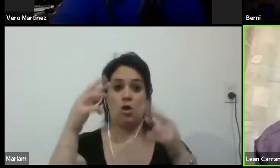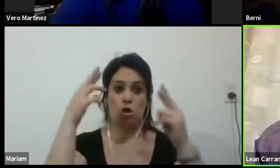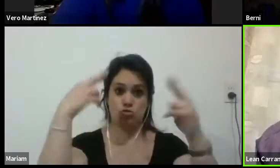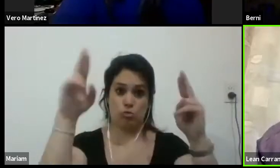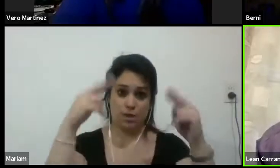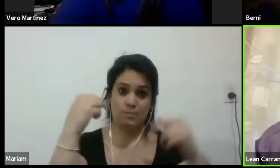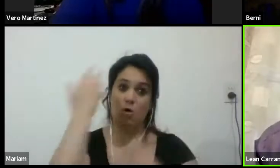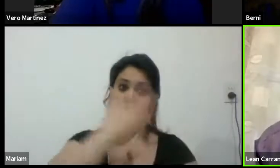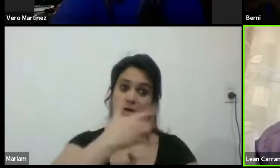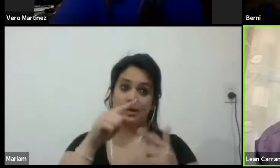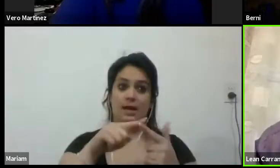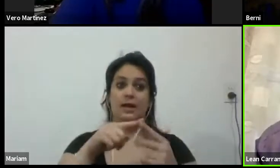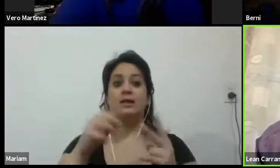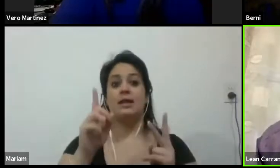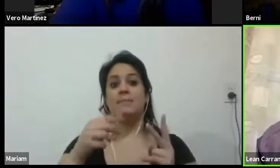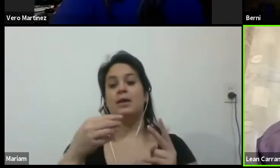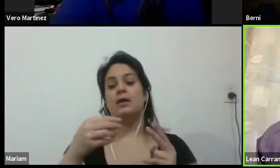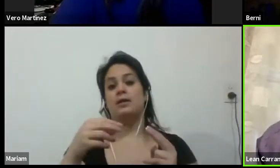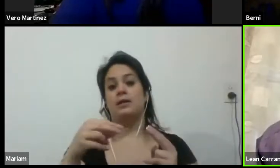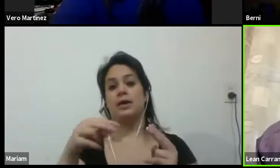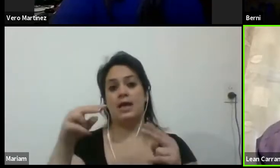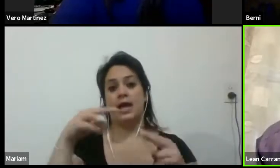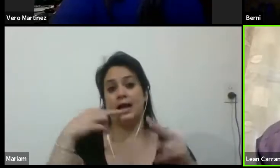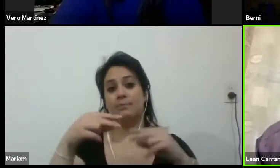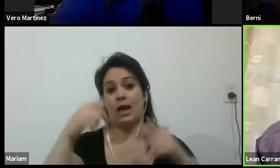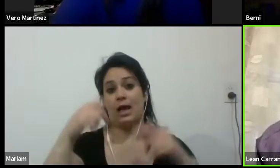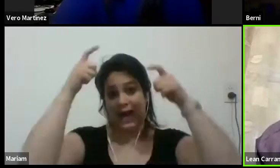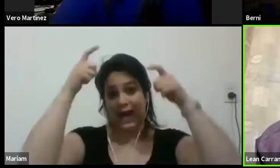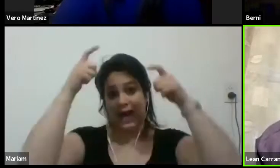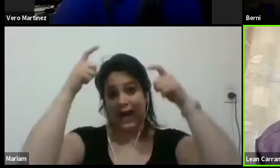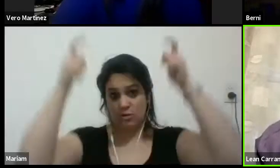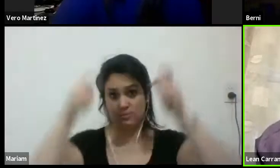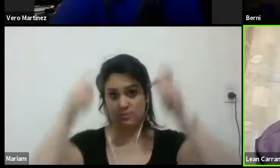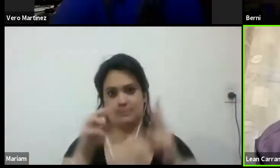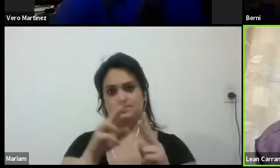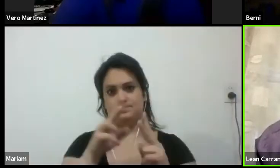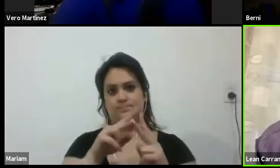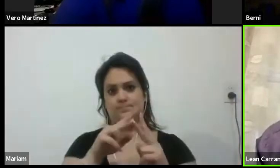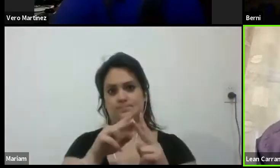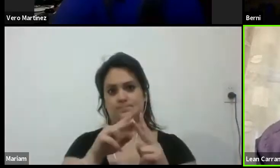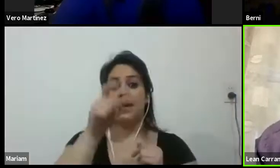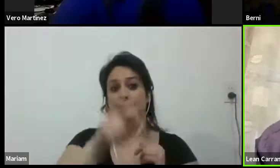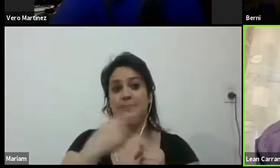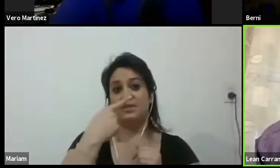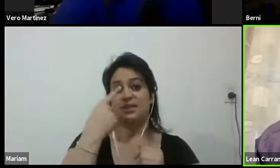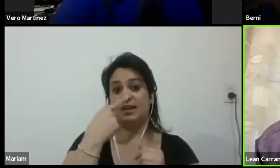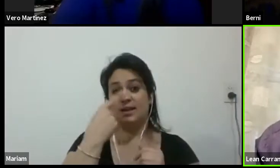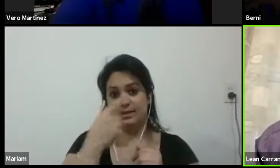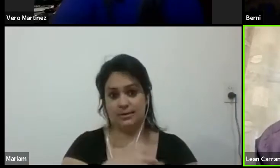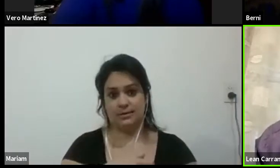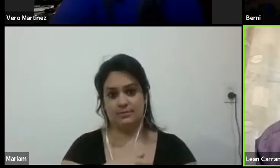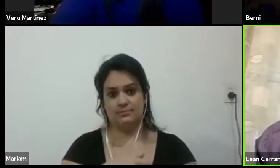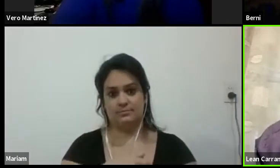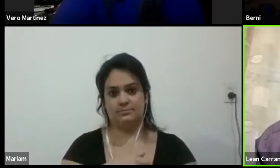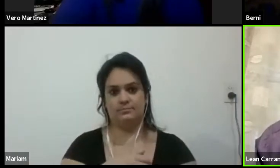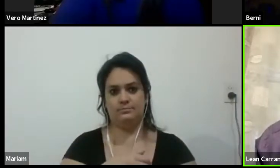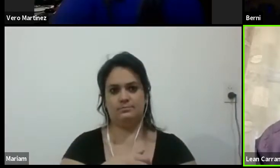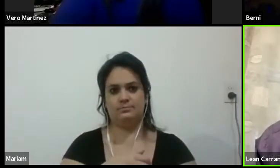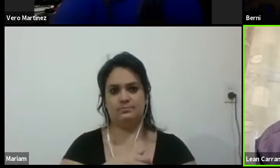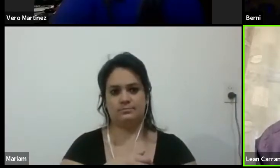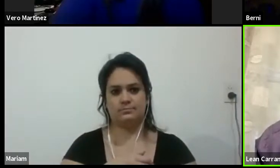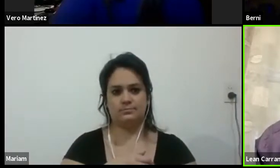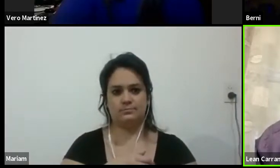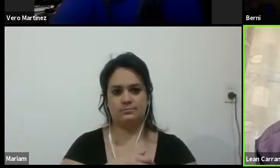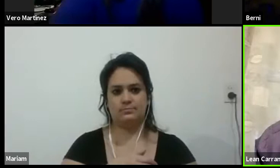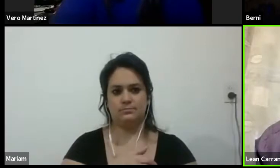y tenemos gastronomía la persona que está interesada se va va a encontrar